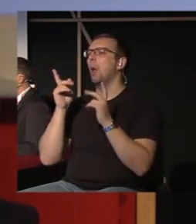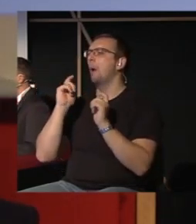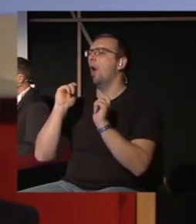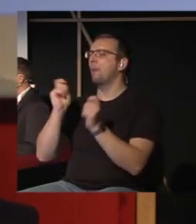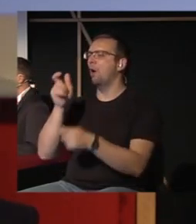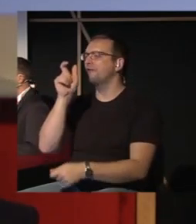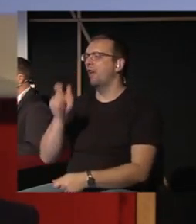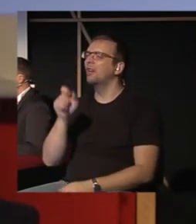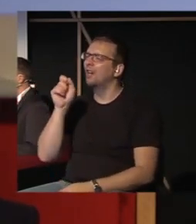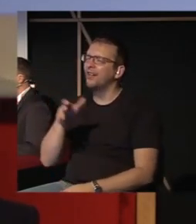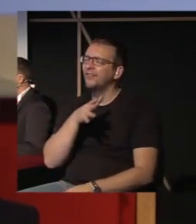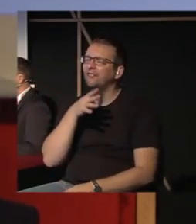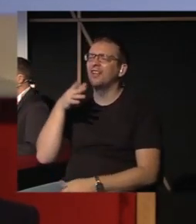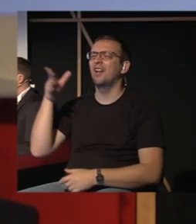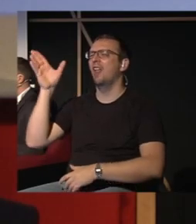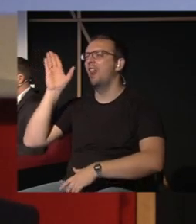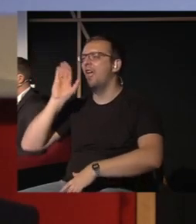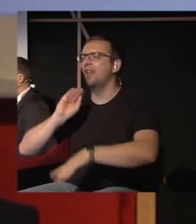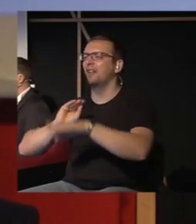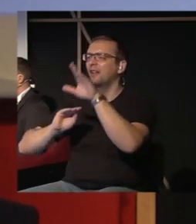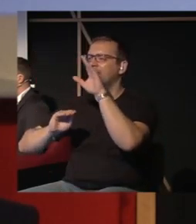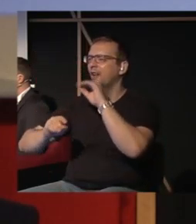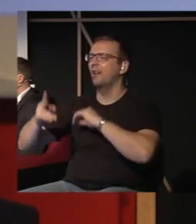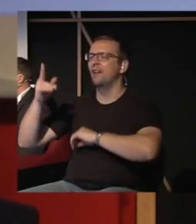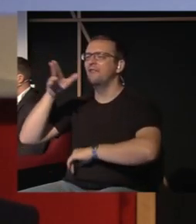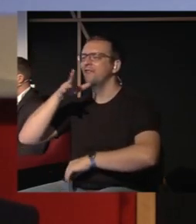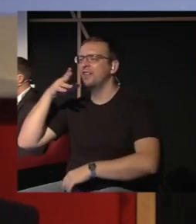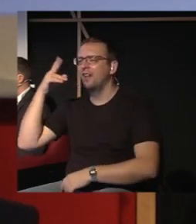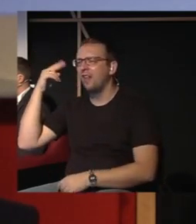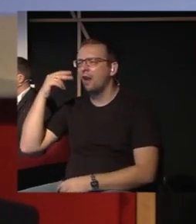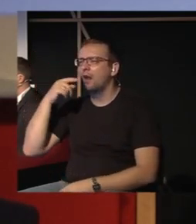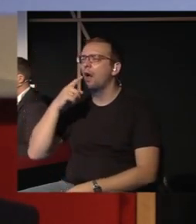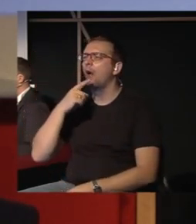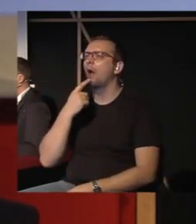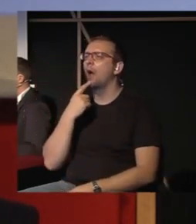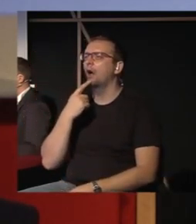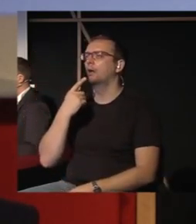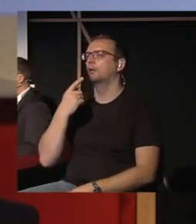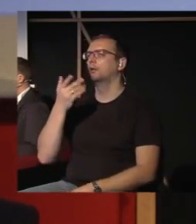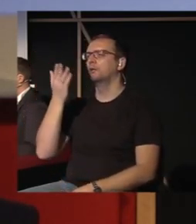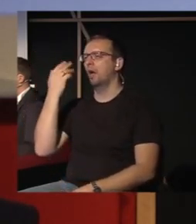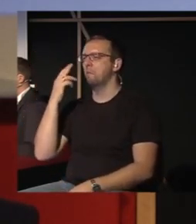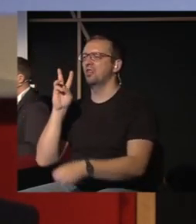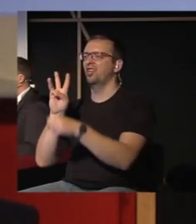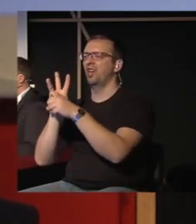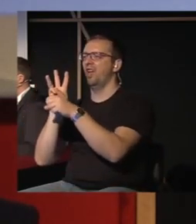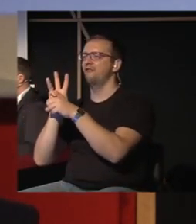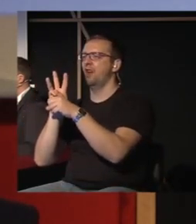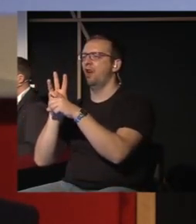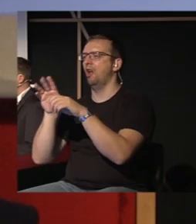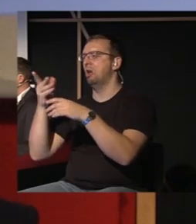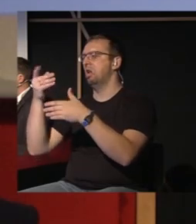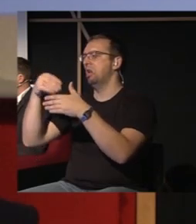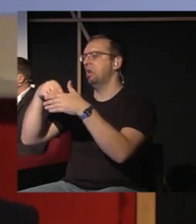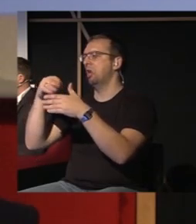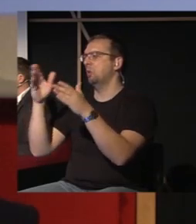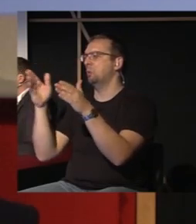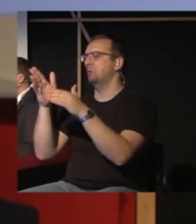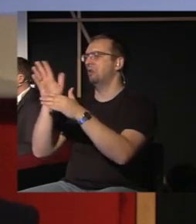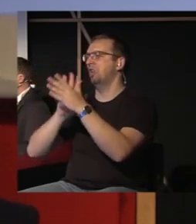de café, no tenía ni idea. Aparte, café se escribe igual que café en español. Y a mí me creía que era una empresa de café o de